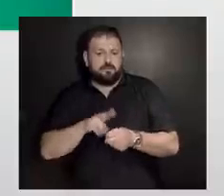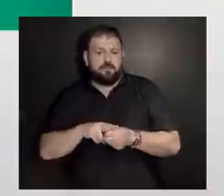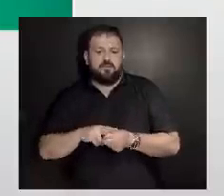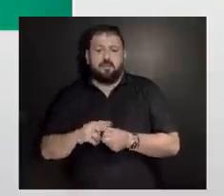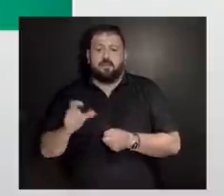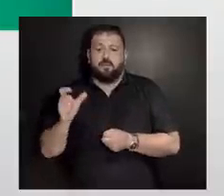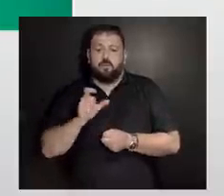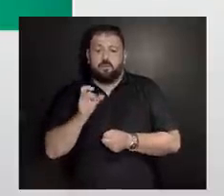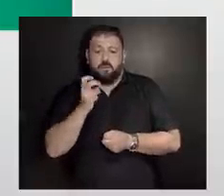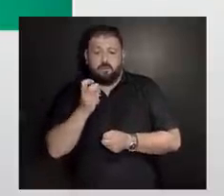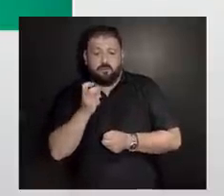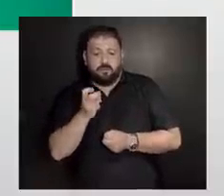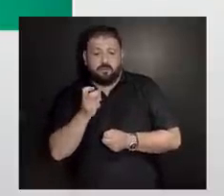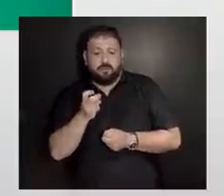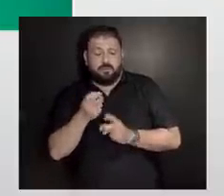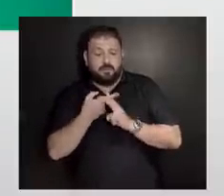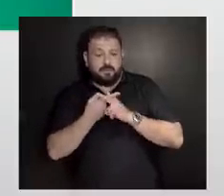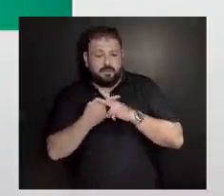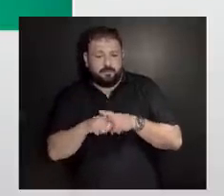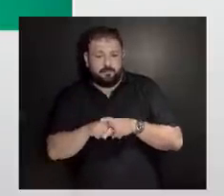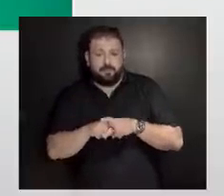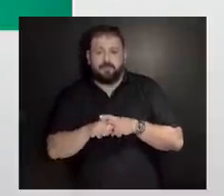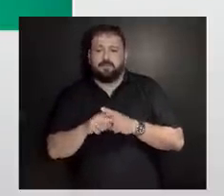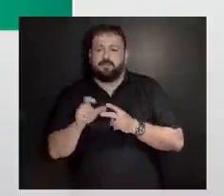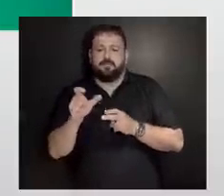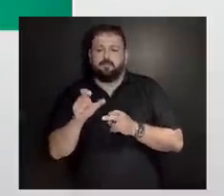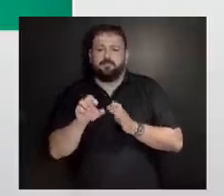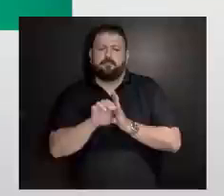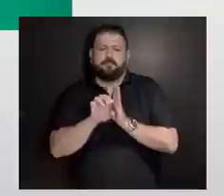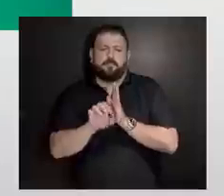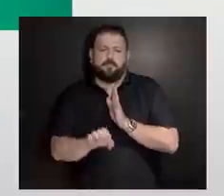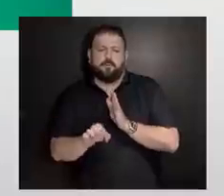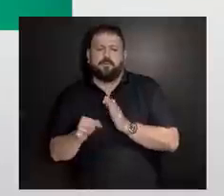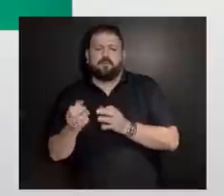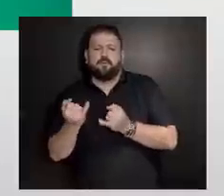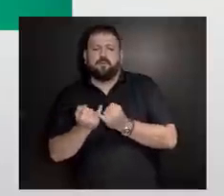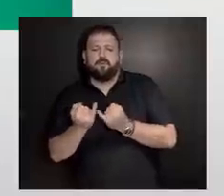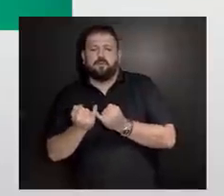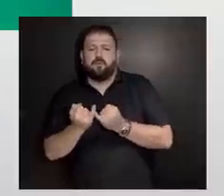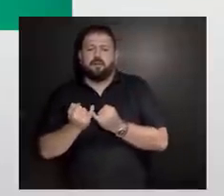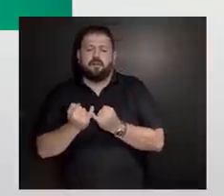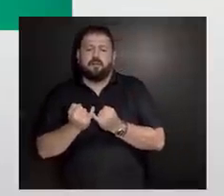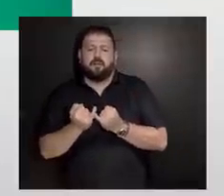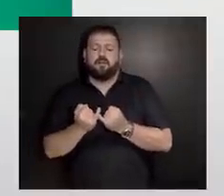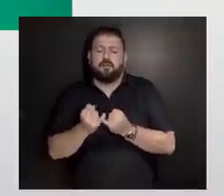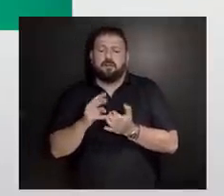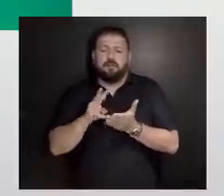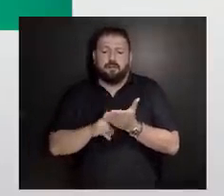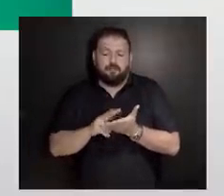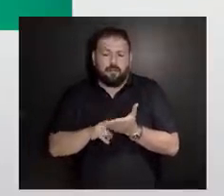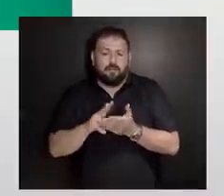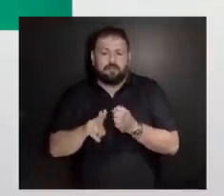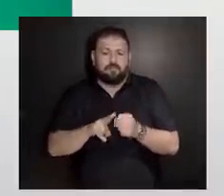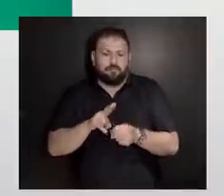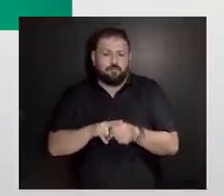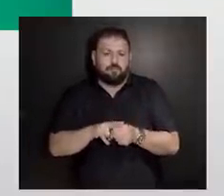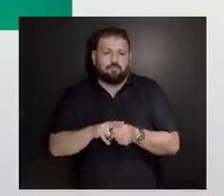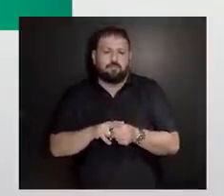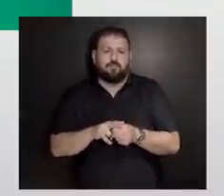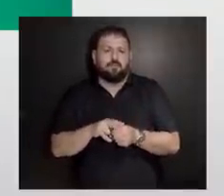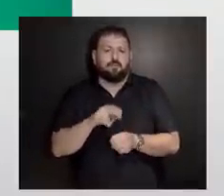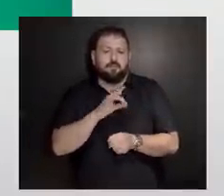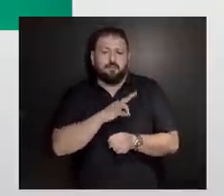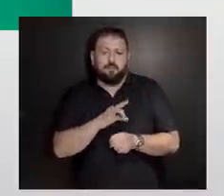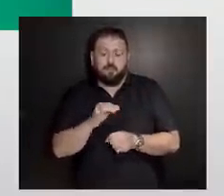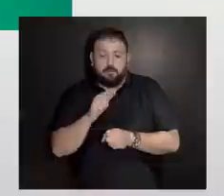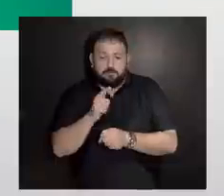parámetro empieza a variar, por ejemplo, si a lo mejor nuestra glucosa en ayunos está en valores normales, pero la postprandial ya